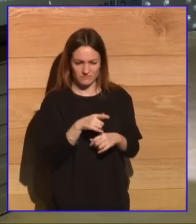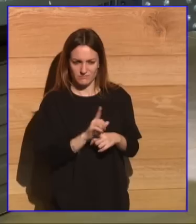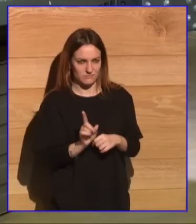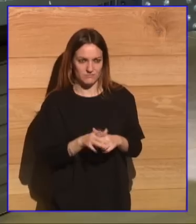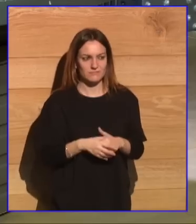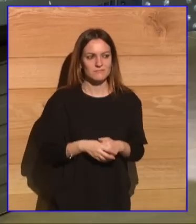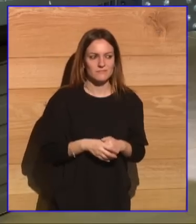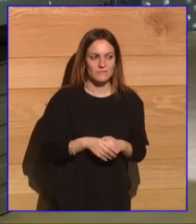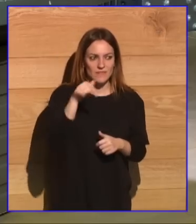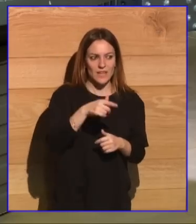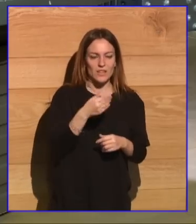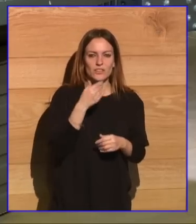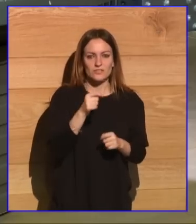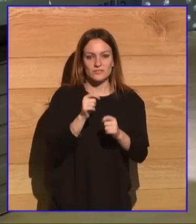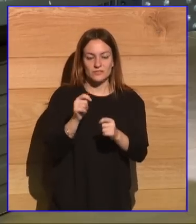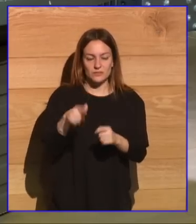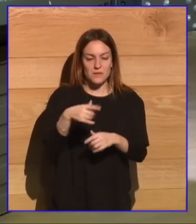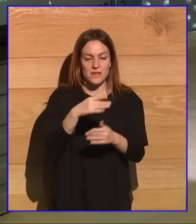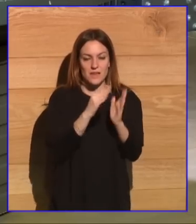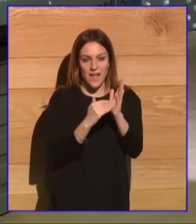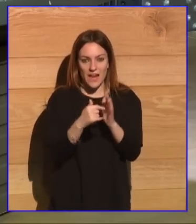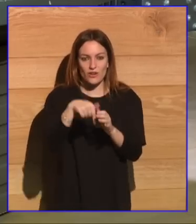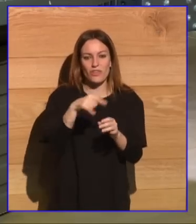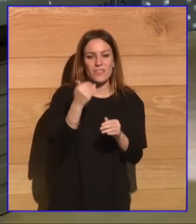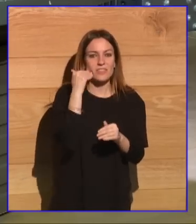efectivamente. Es tomar arroz que esté caducado, en fin, ese tipo de cosas.